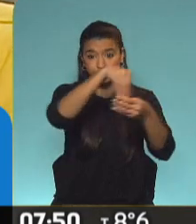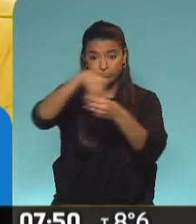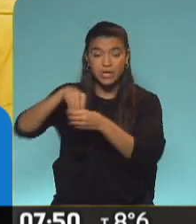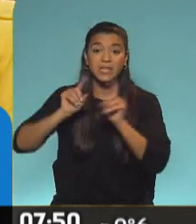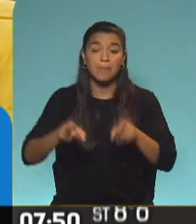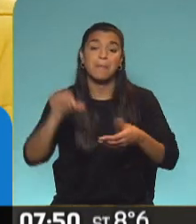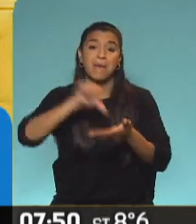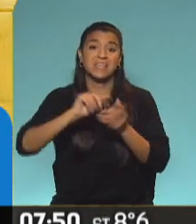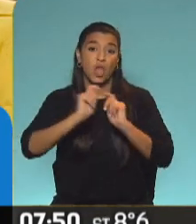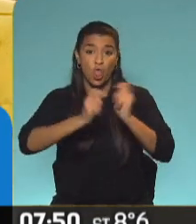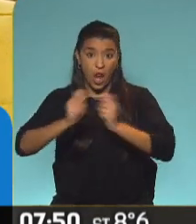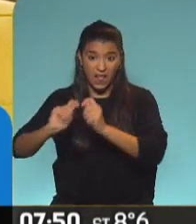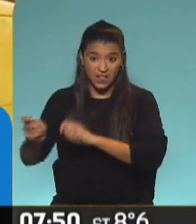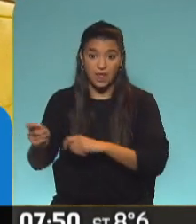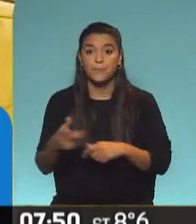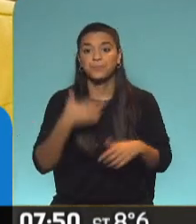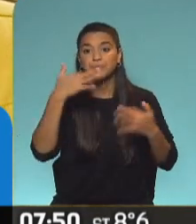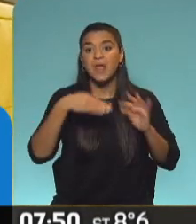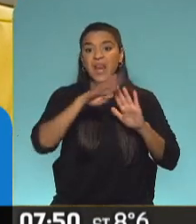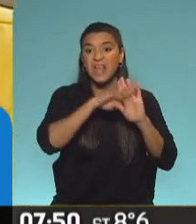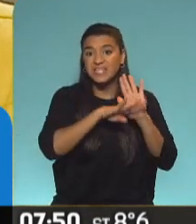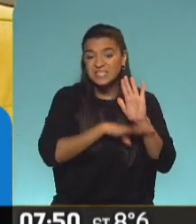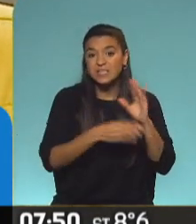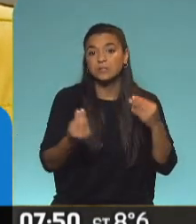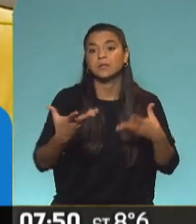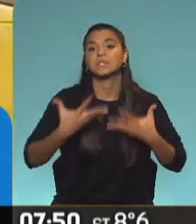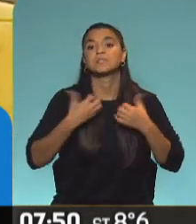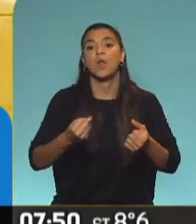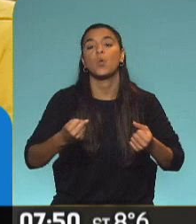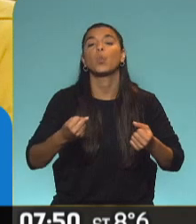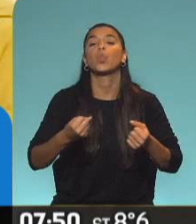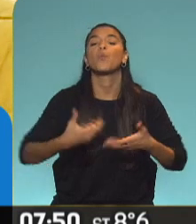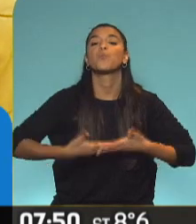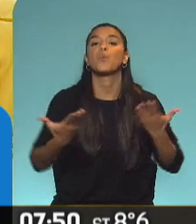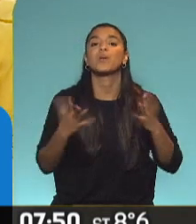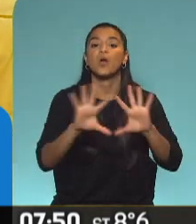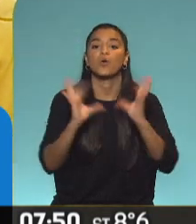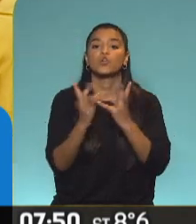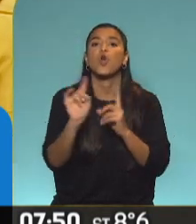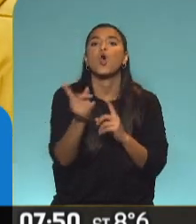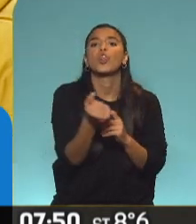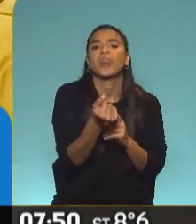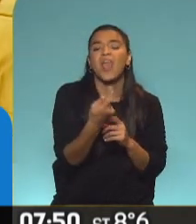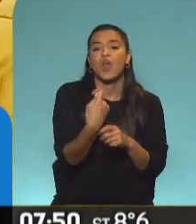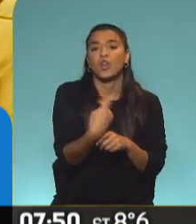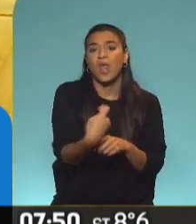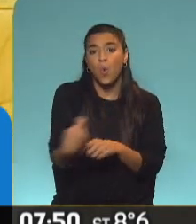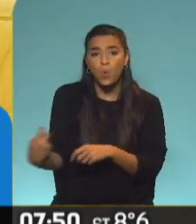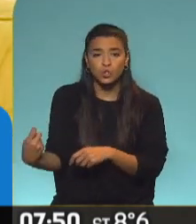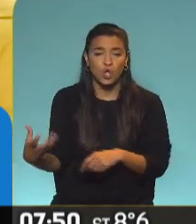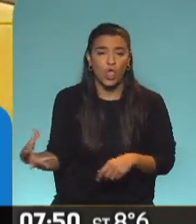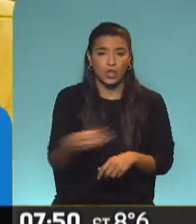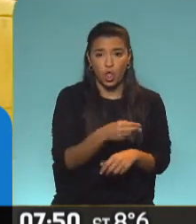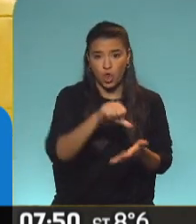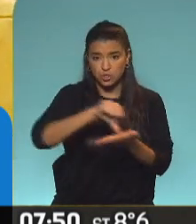donantes. Y en realidad los requisitos deberían ser la salud pública global y no debería ser el dinero y los recursos que cuenta cada país.